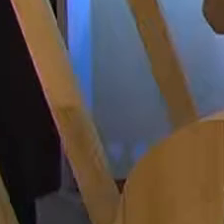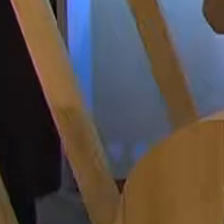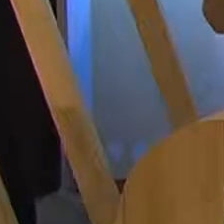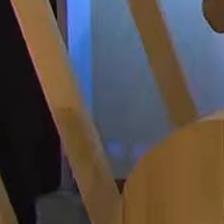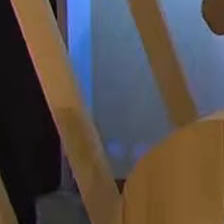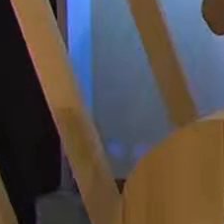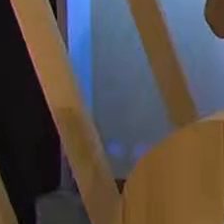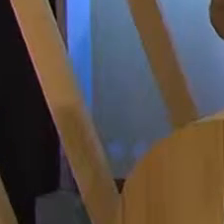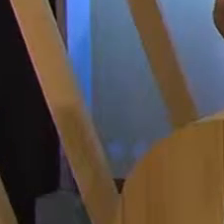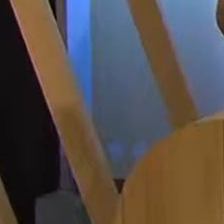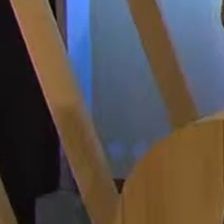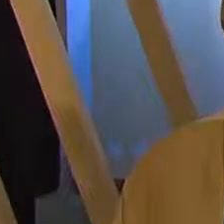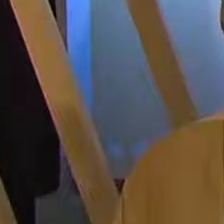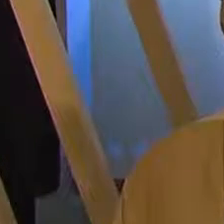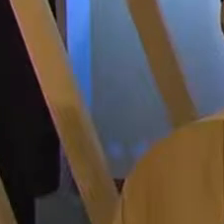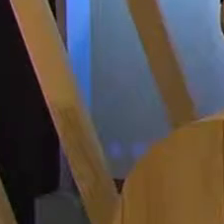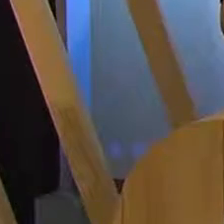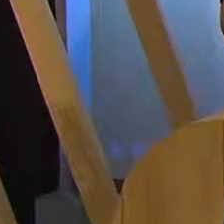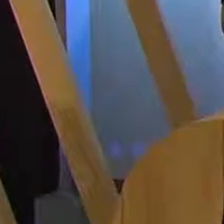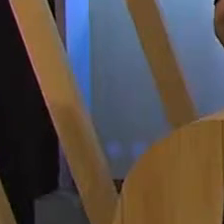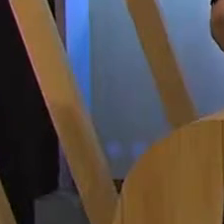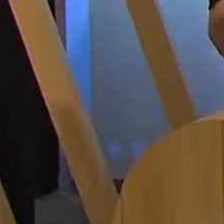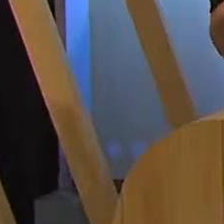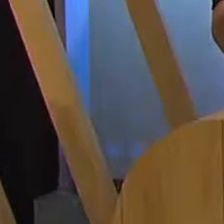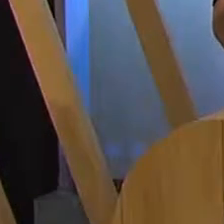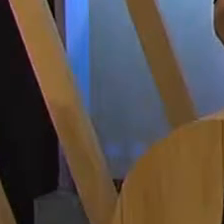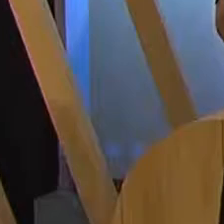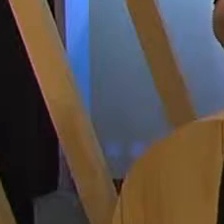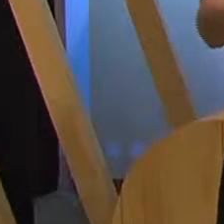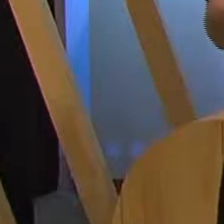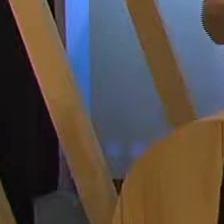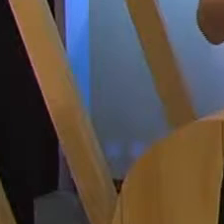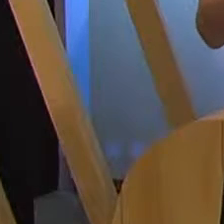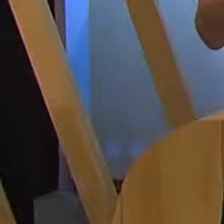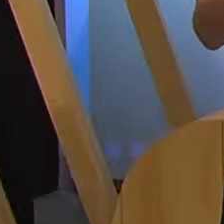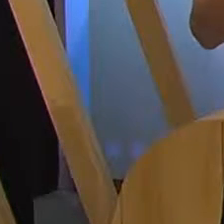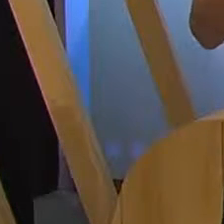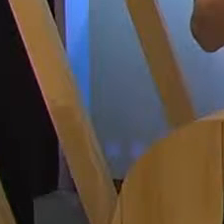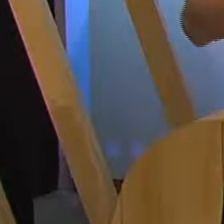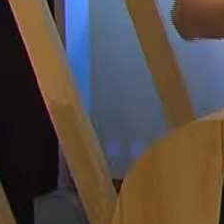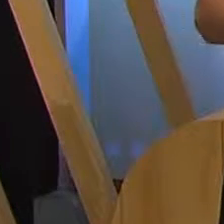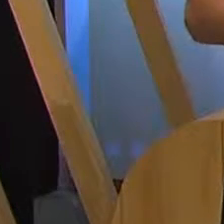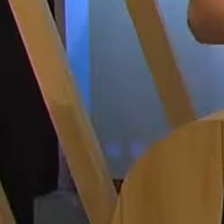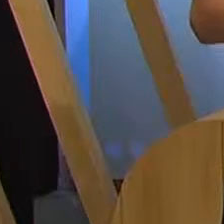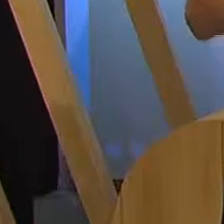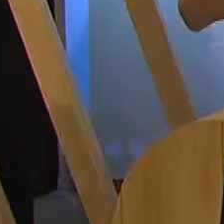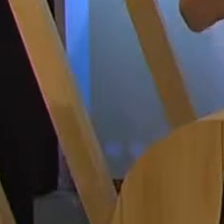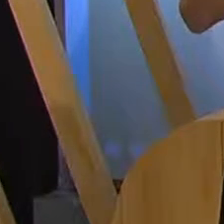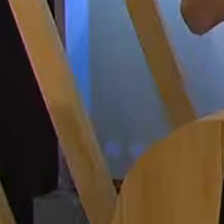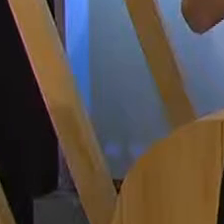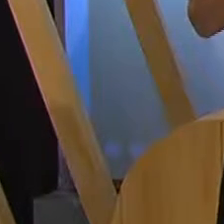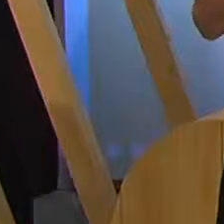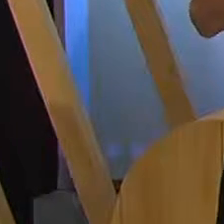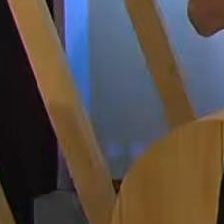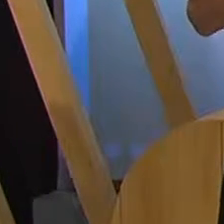estaban previstos. Los que tienen que ver con un kiosquito, con una revista, con un taxi que no tomamos habitualmente. Y allí está, en uno de